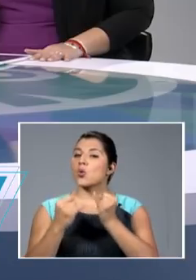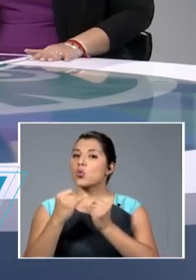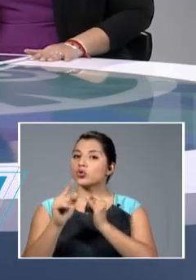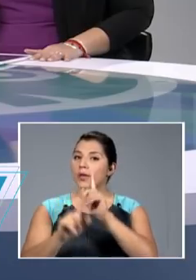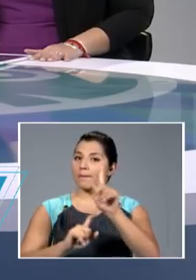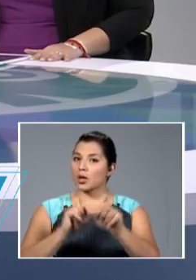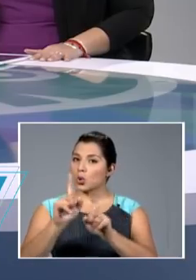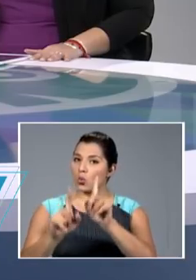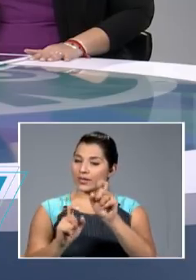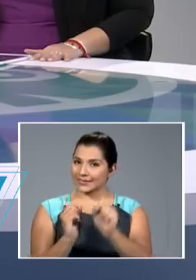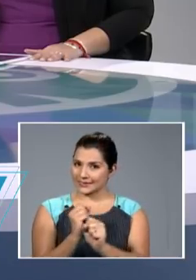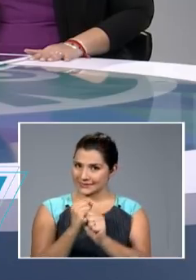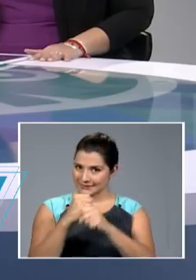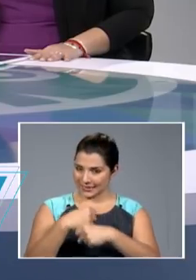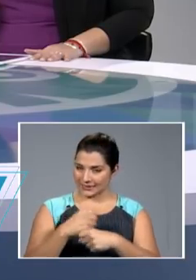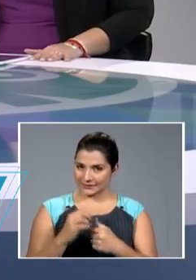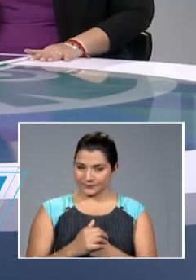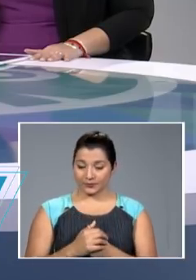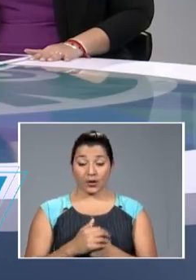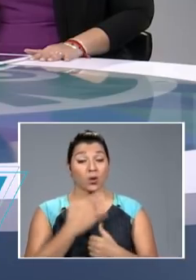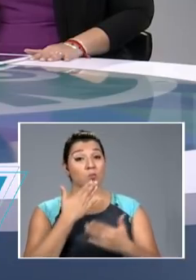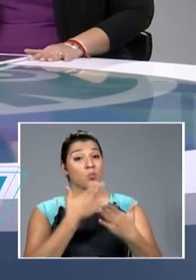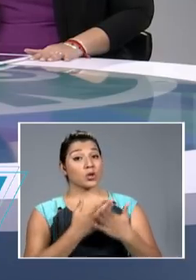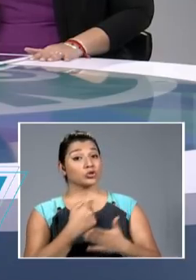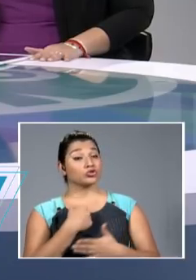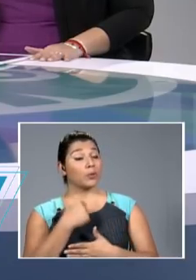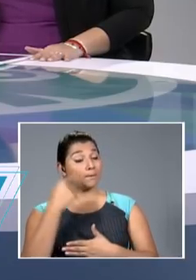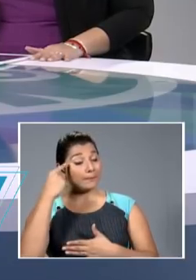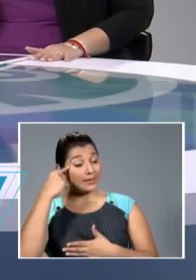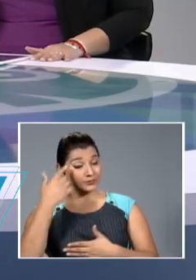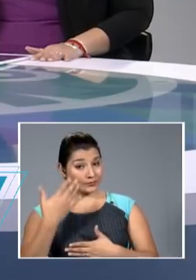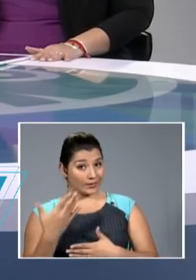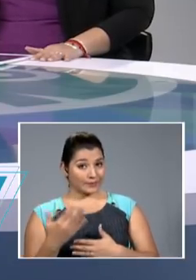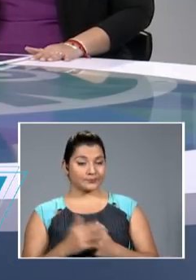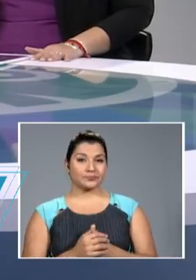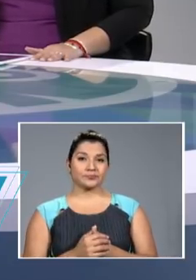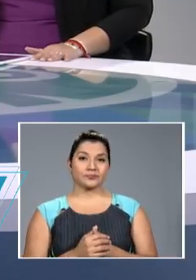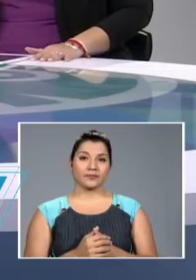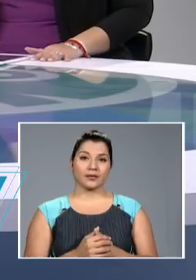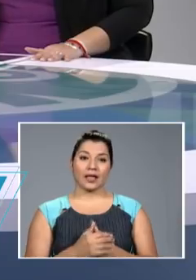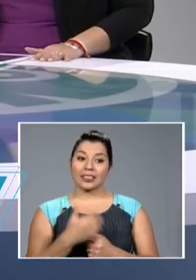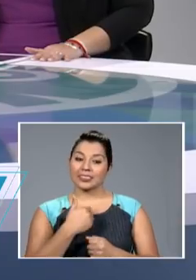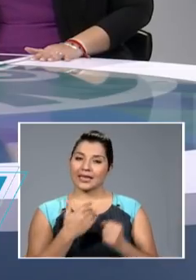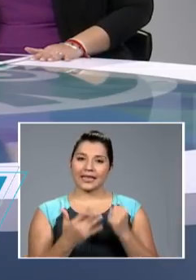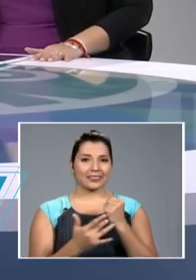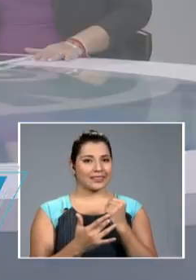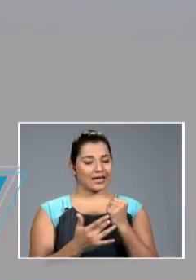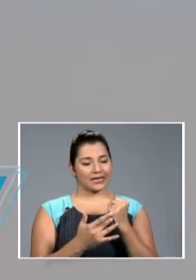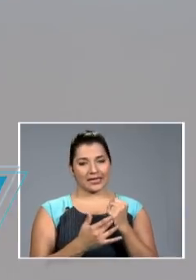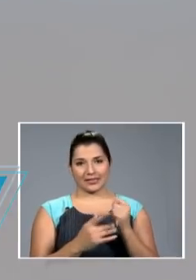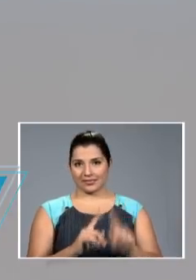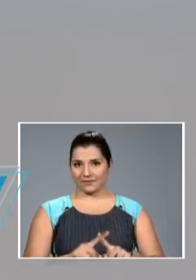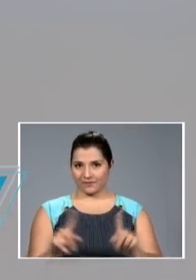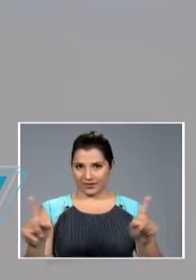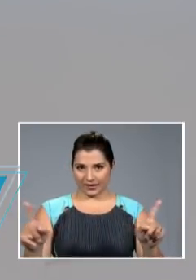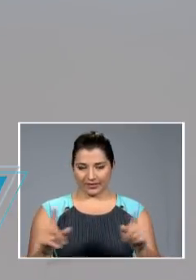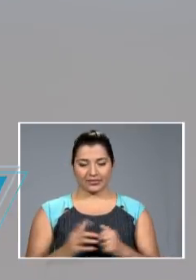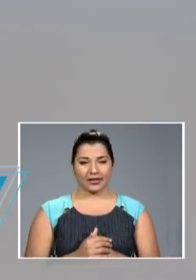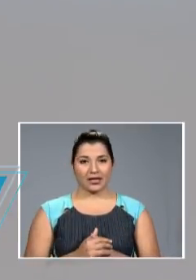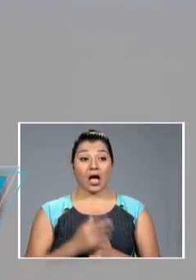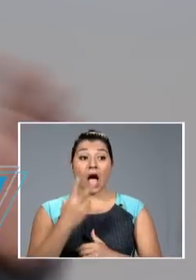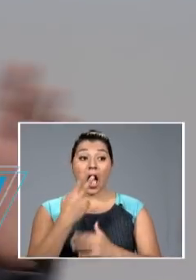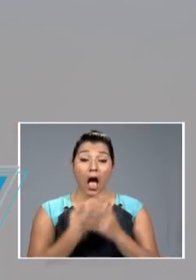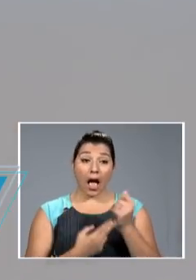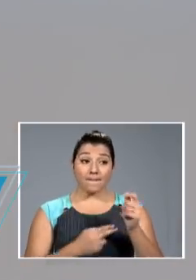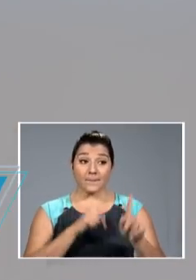se han realizado? Bueno, yo creo que tienen técnicas muy diferentes, ¿verdad? Ambas